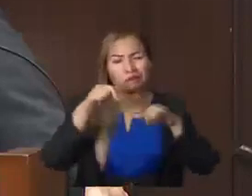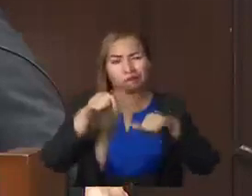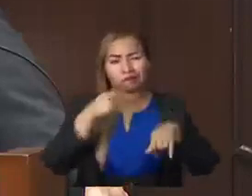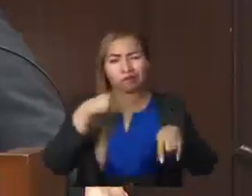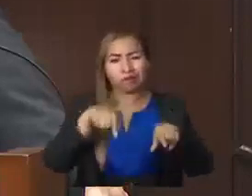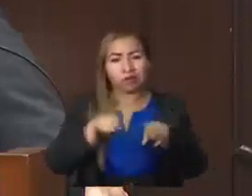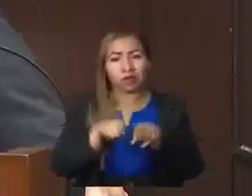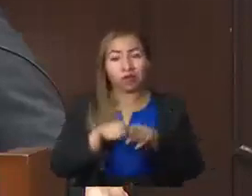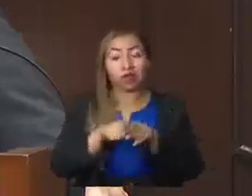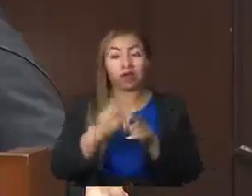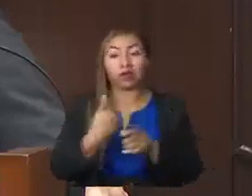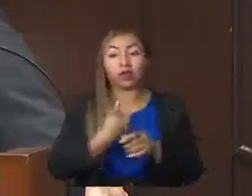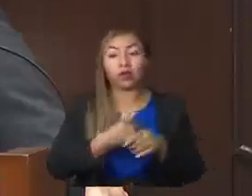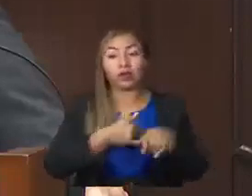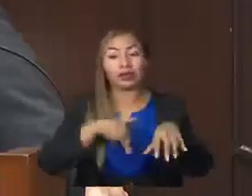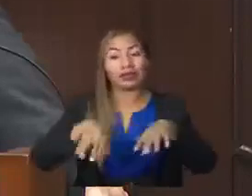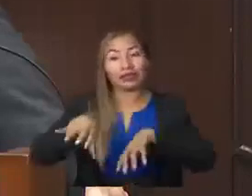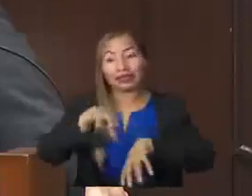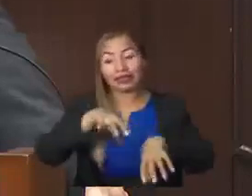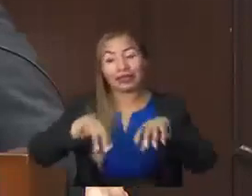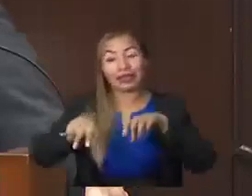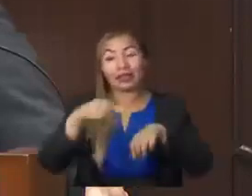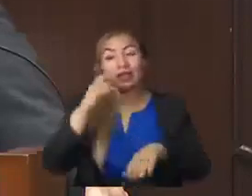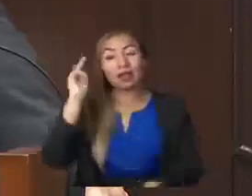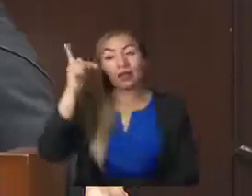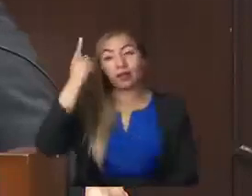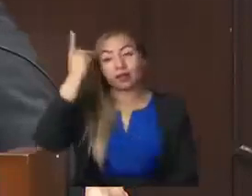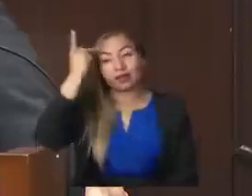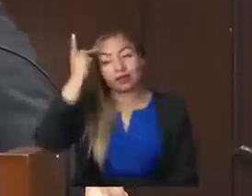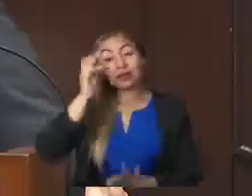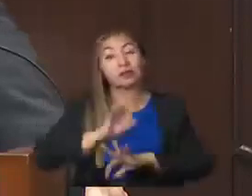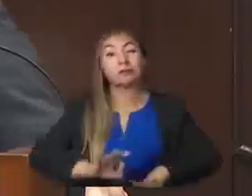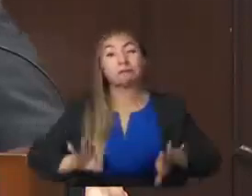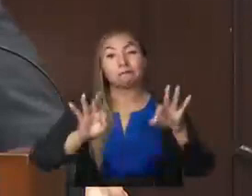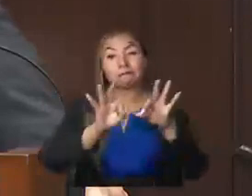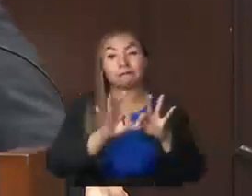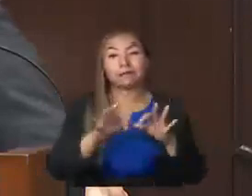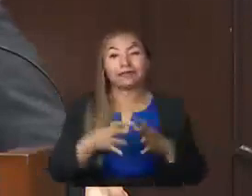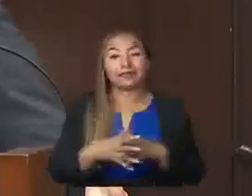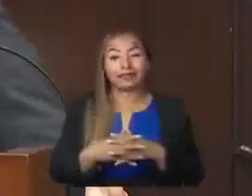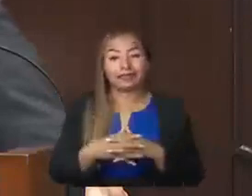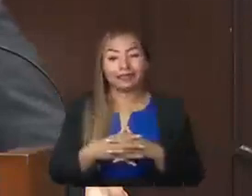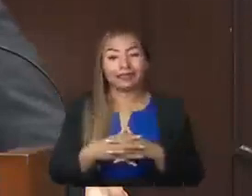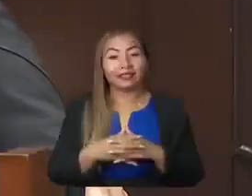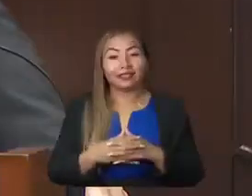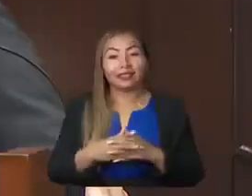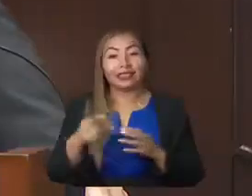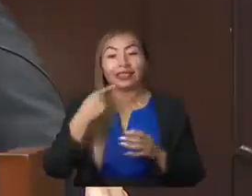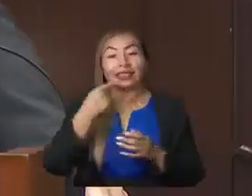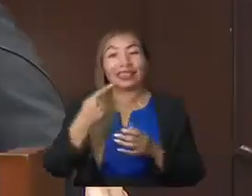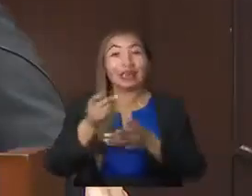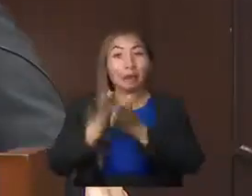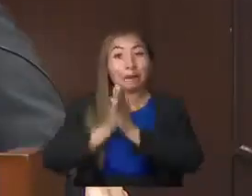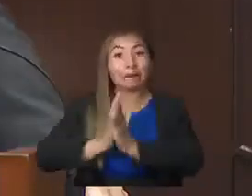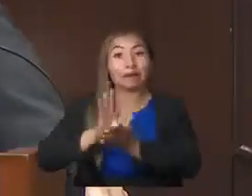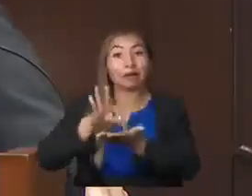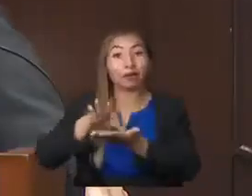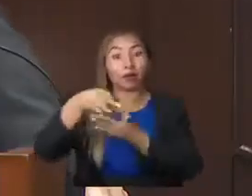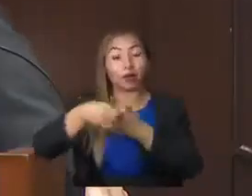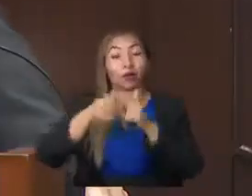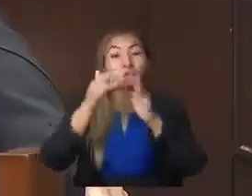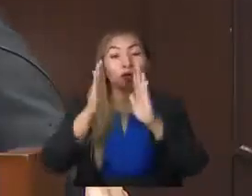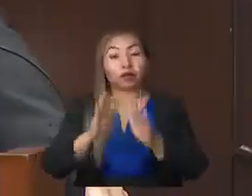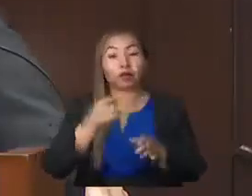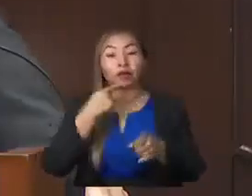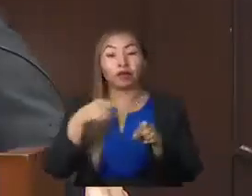nuestra actividad a la política real que clama el pueblo panameño a sus electos por